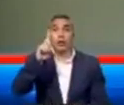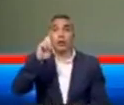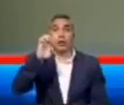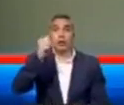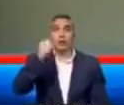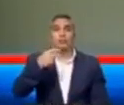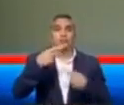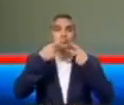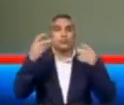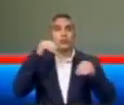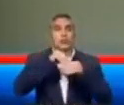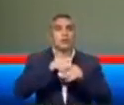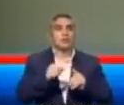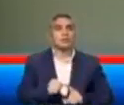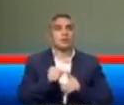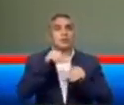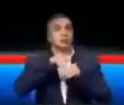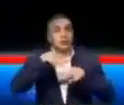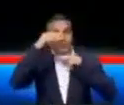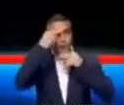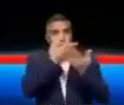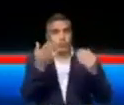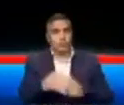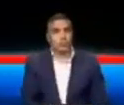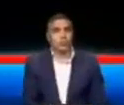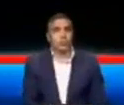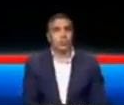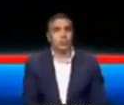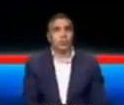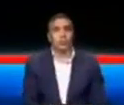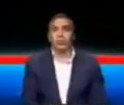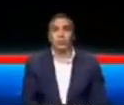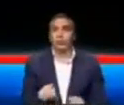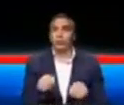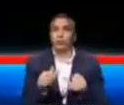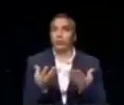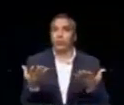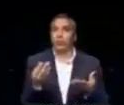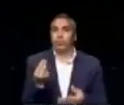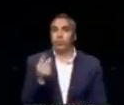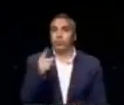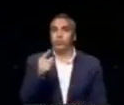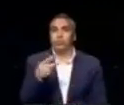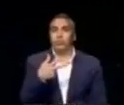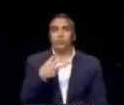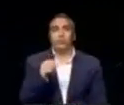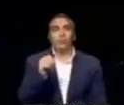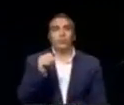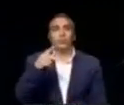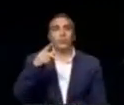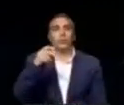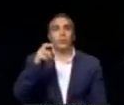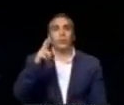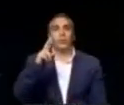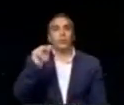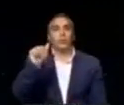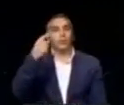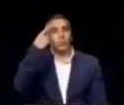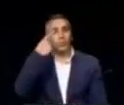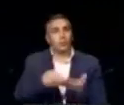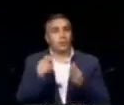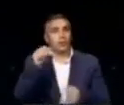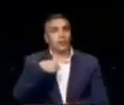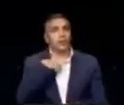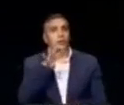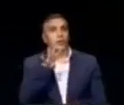difundirlo en exclusiva aquí en el noticiero dígame en cuánto cuesta la sartén reparada para